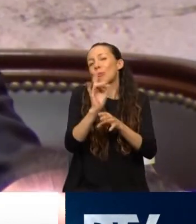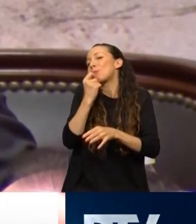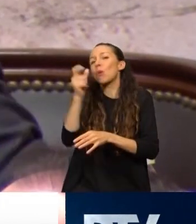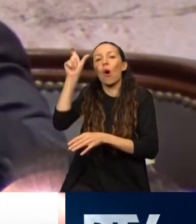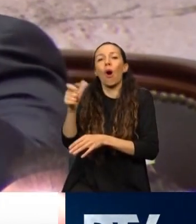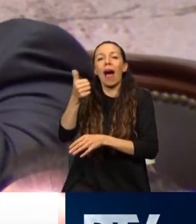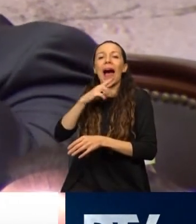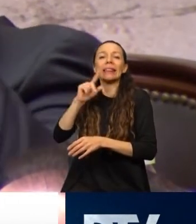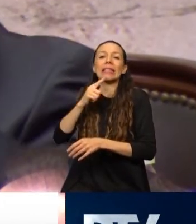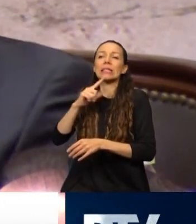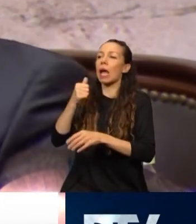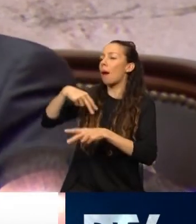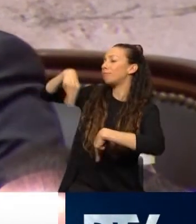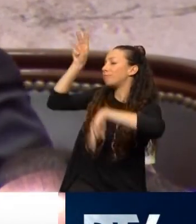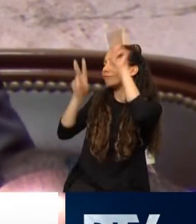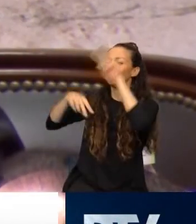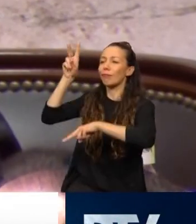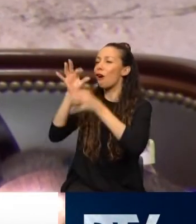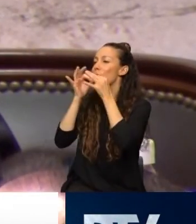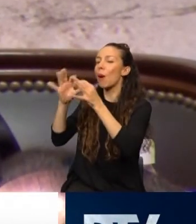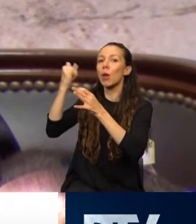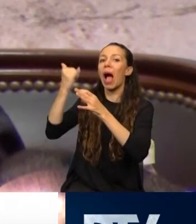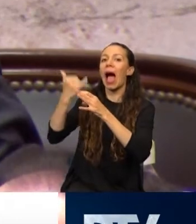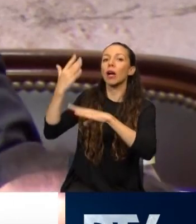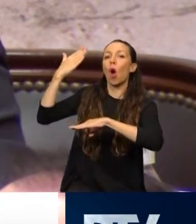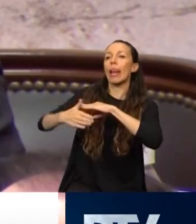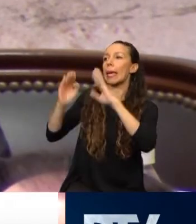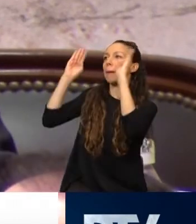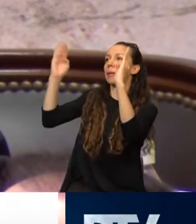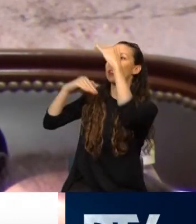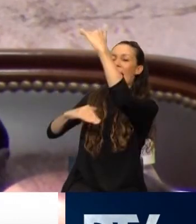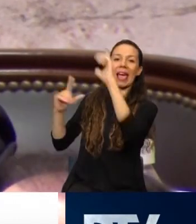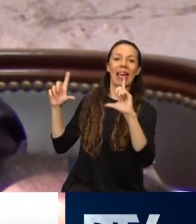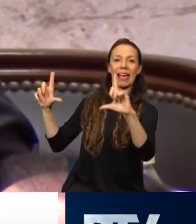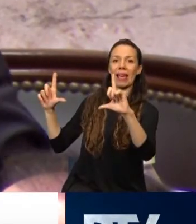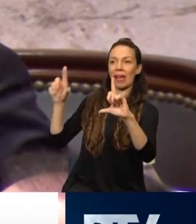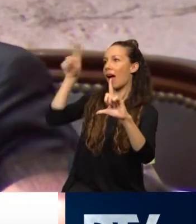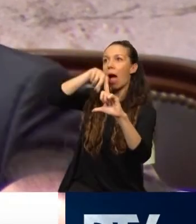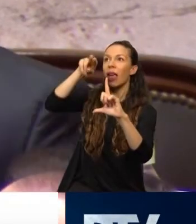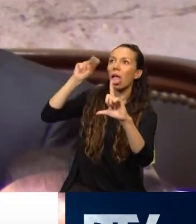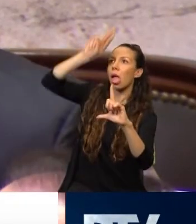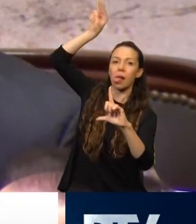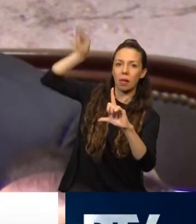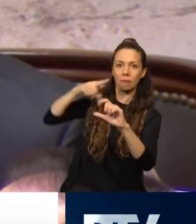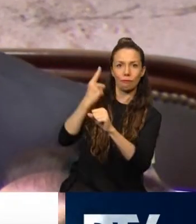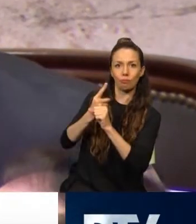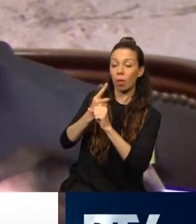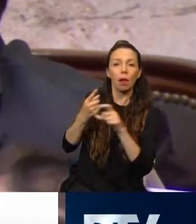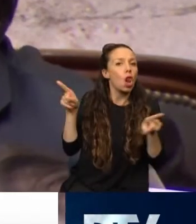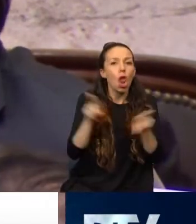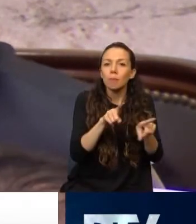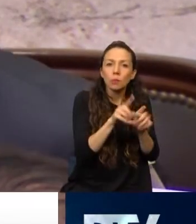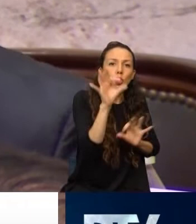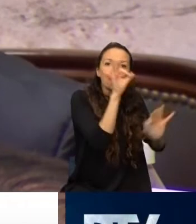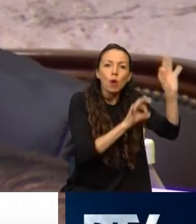cualquier barbaridad, pero tiene un límite que se llama lienzo. Bueno, eso pasa también. Es decir, cuando usted hace una